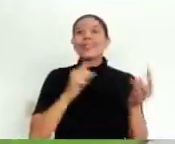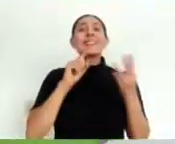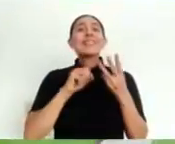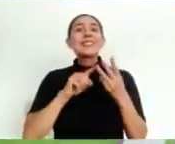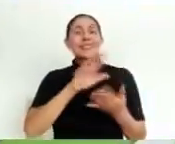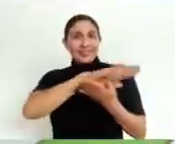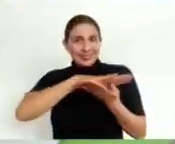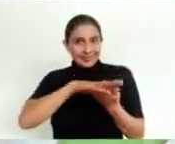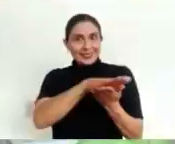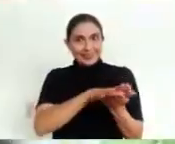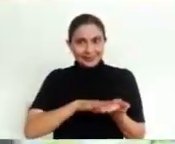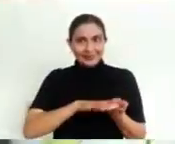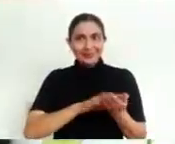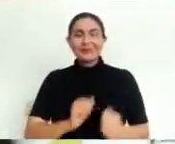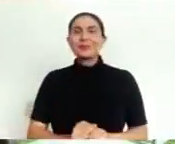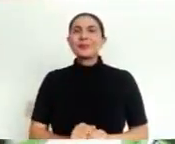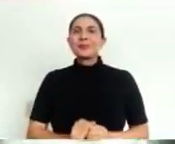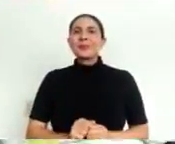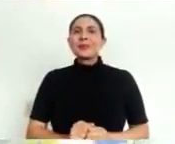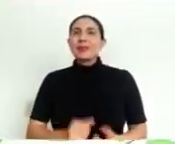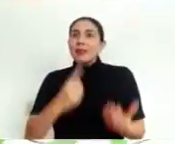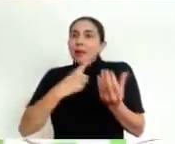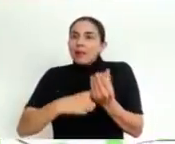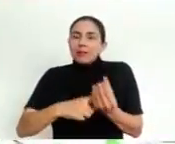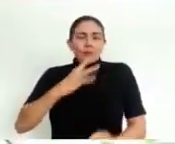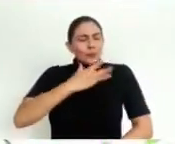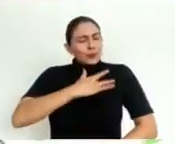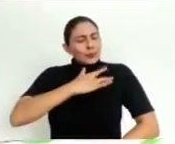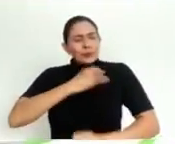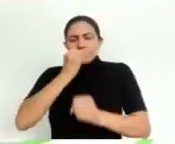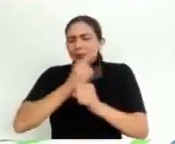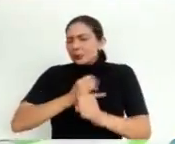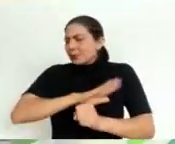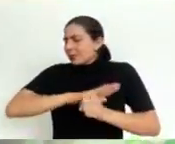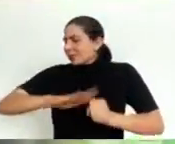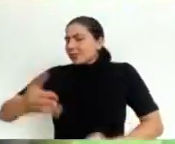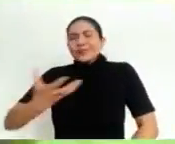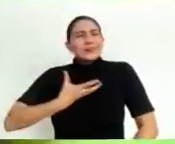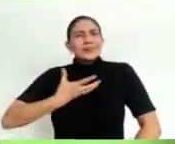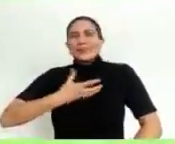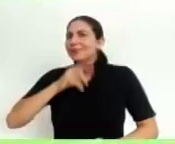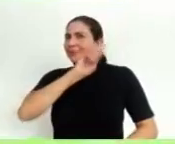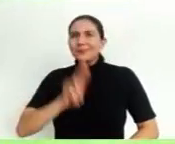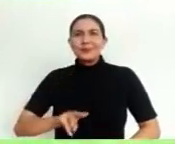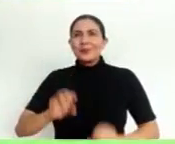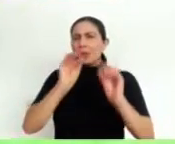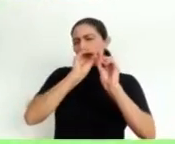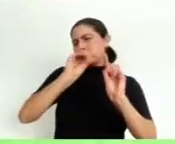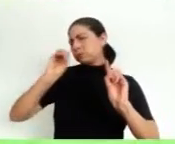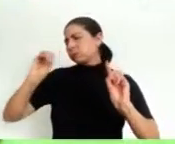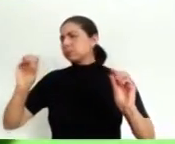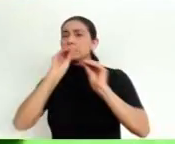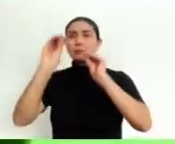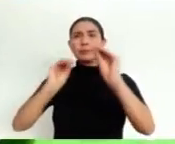caminar humilde con Dios. Nunca se puede tener demasiado de estas cosas. No importa en qué orden los